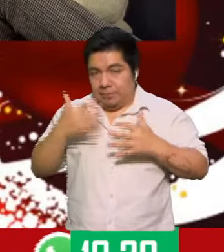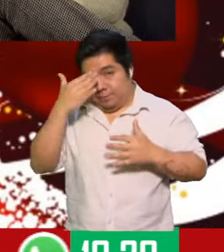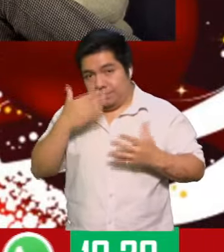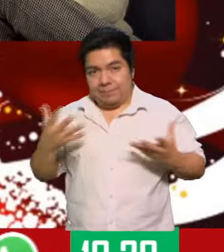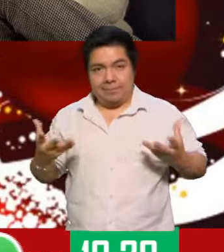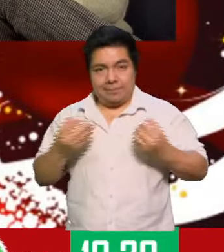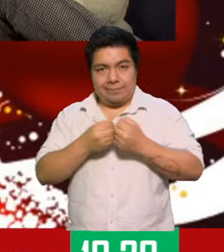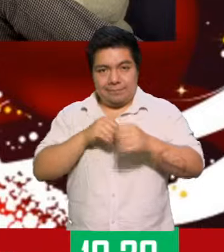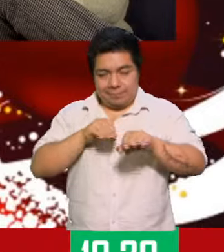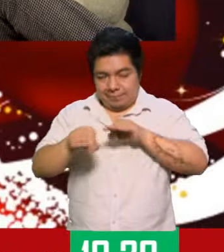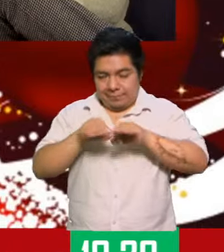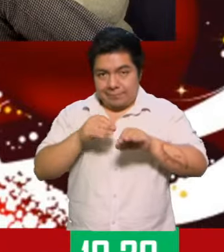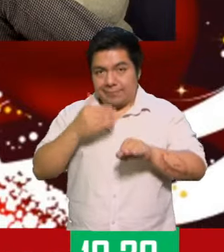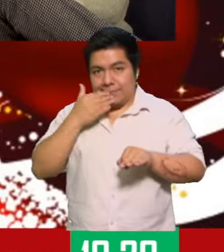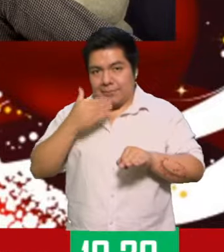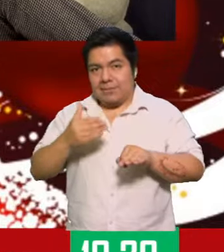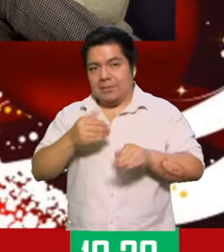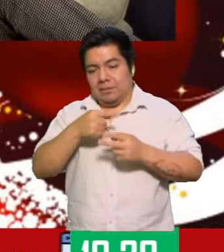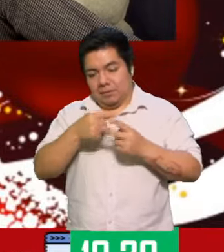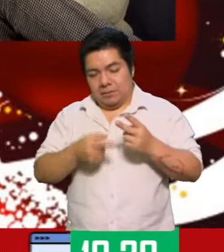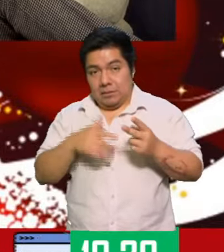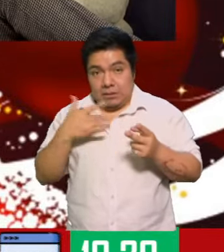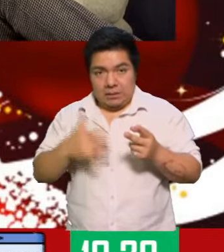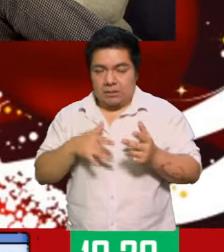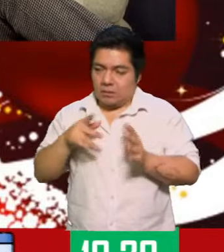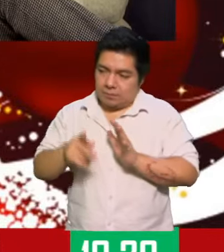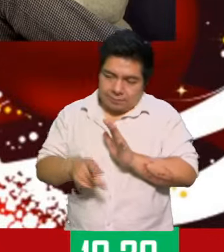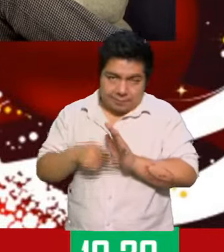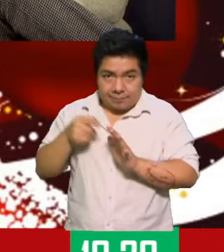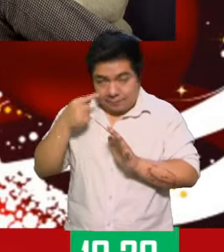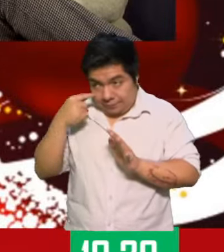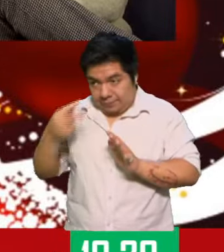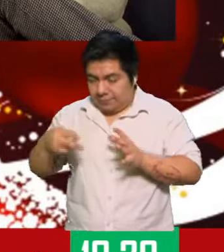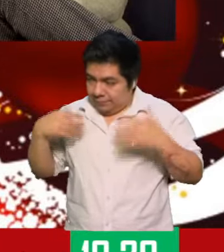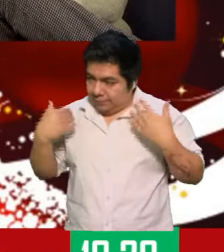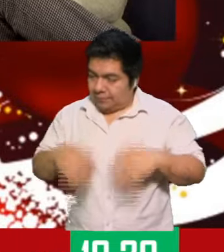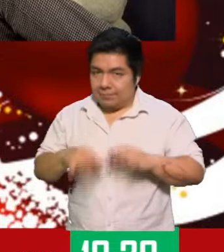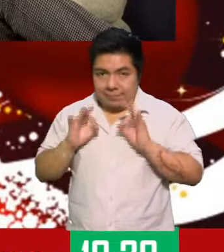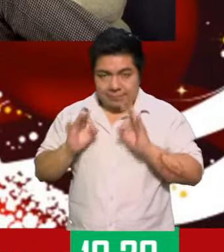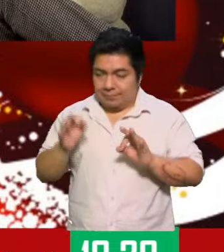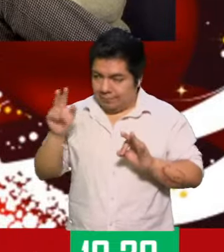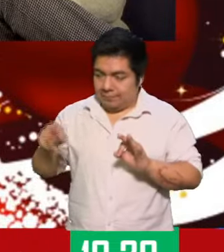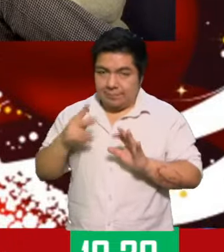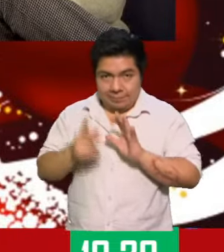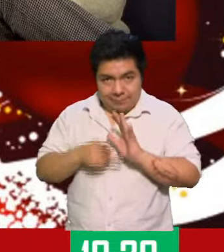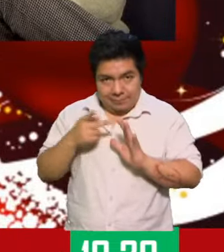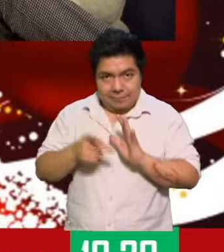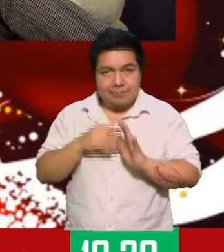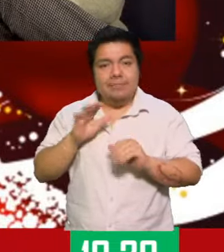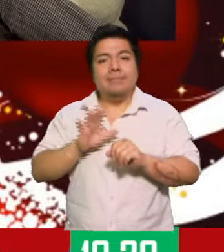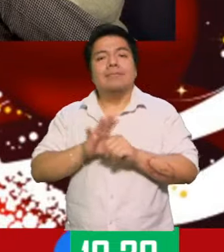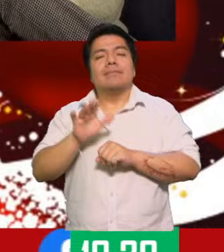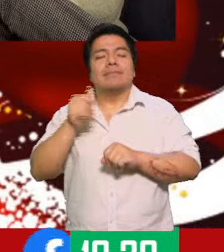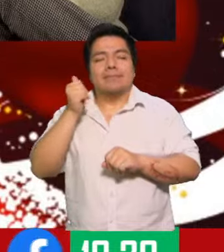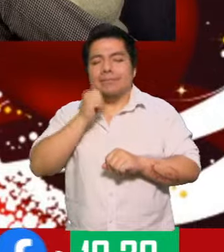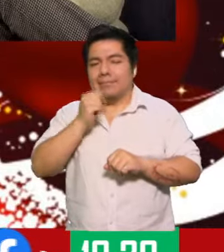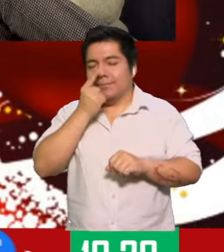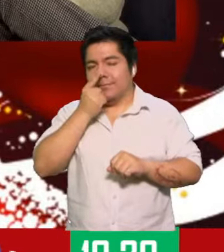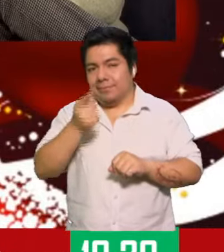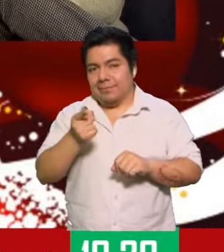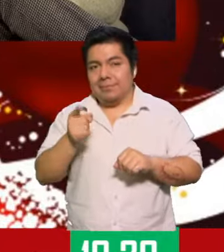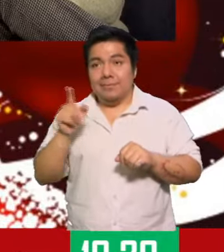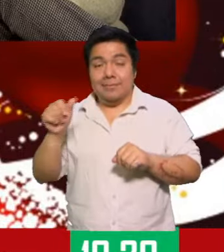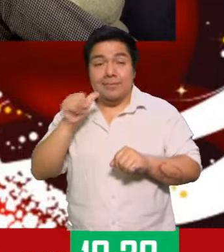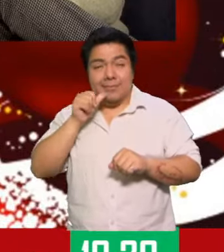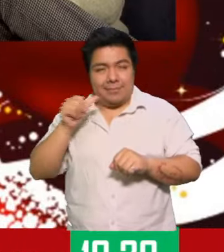juntos fue fue muy bé fuerte ahora doblemente la tenemos que ver pero ya pero ya sobre todo sabe qué señora lo que siempre hemos dicho se